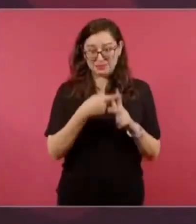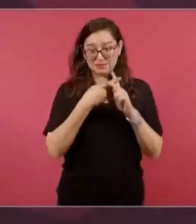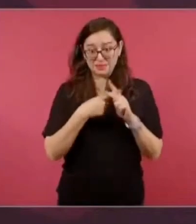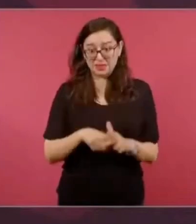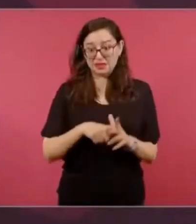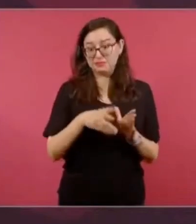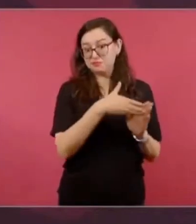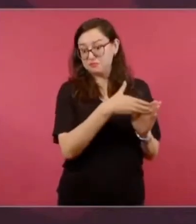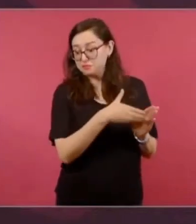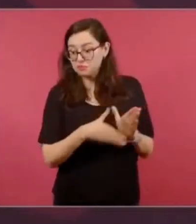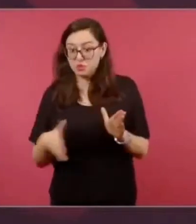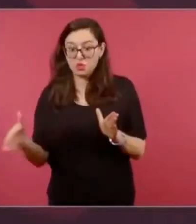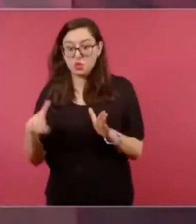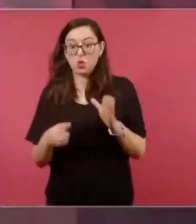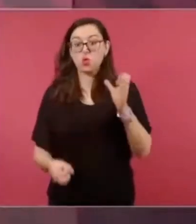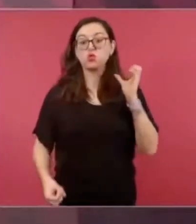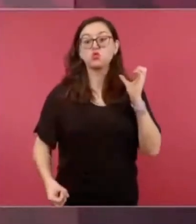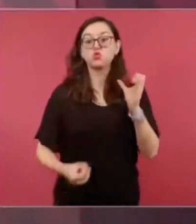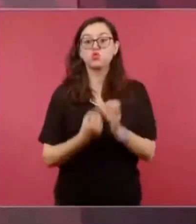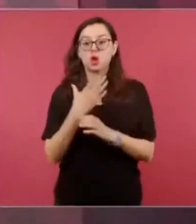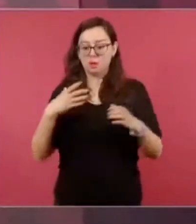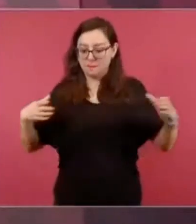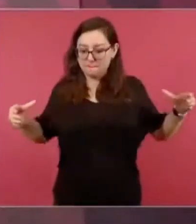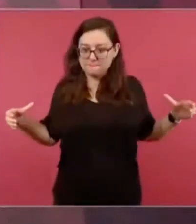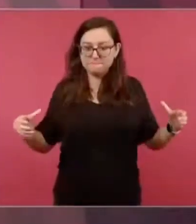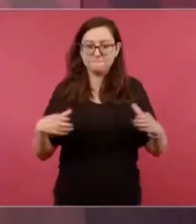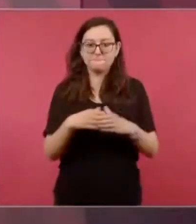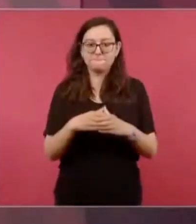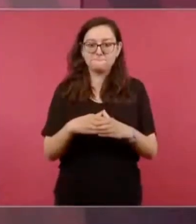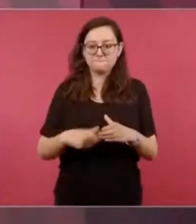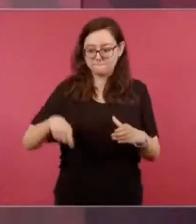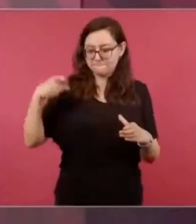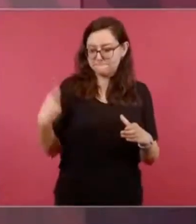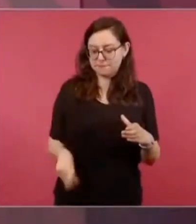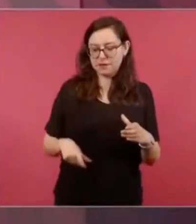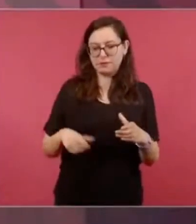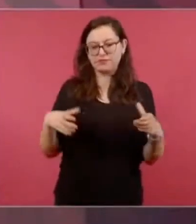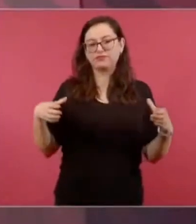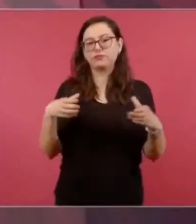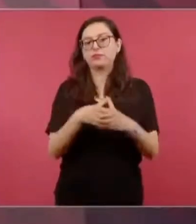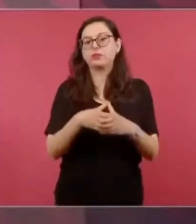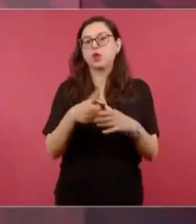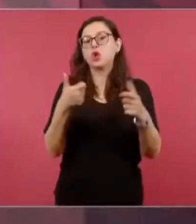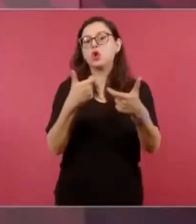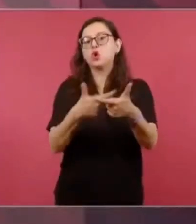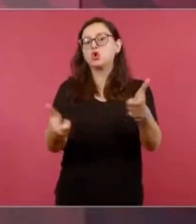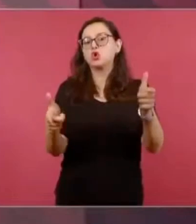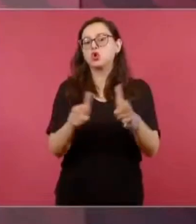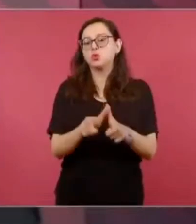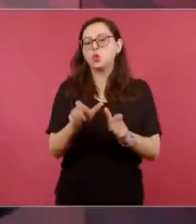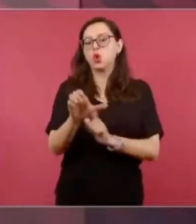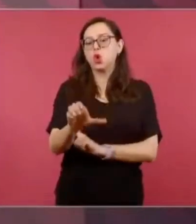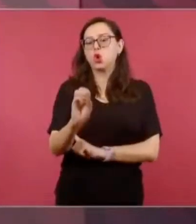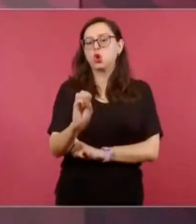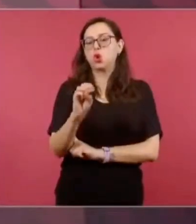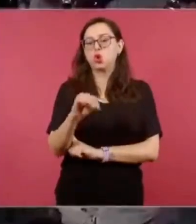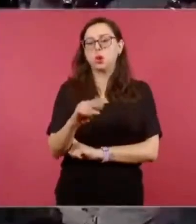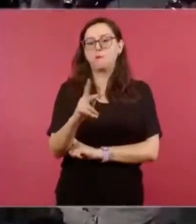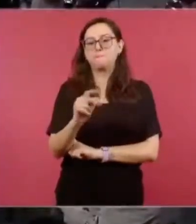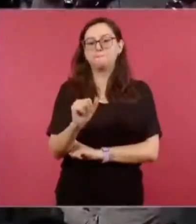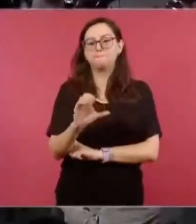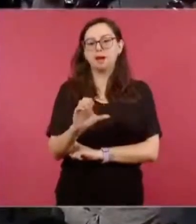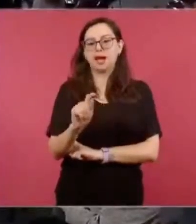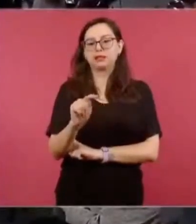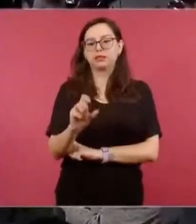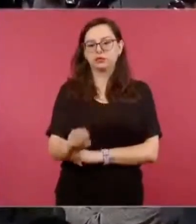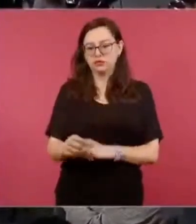nueva oligarquía, le llamaron Grupo Compacto. Y en ese sexenio, lo he dicho